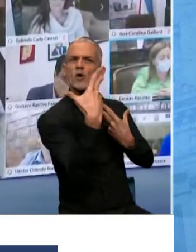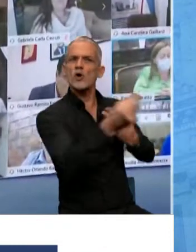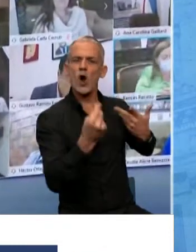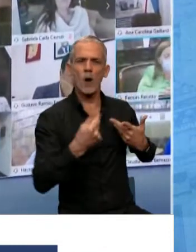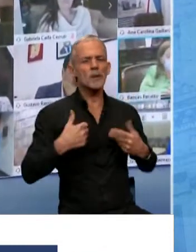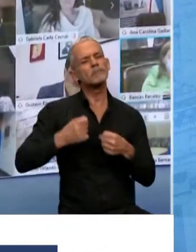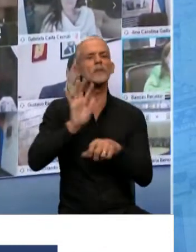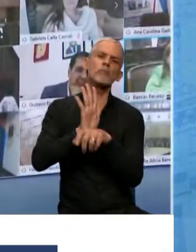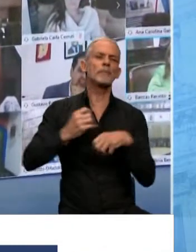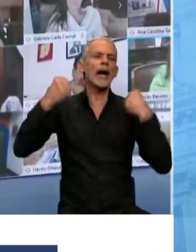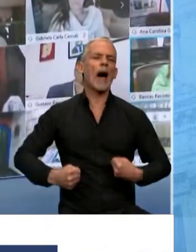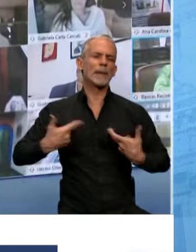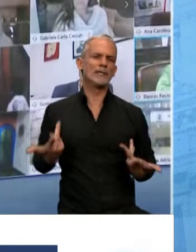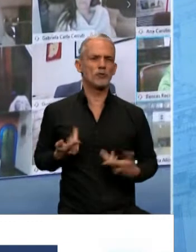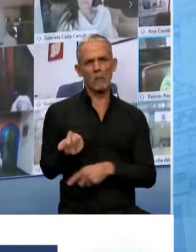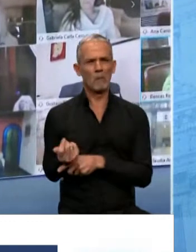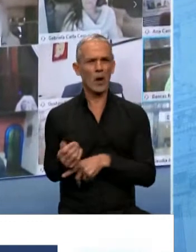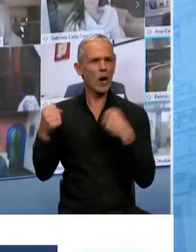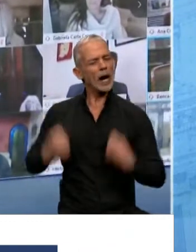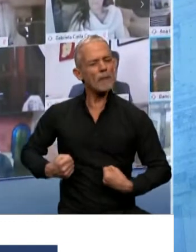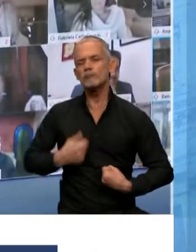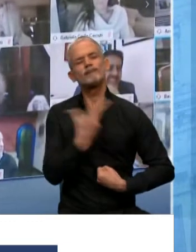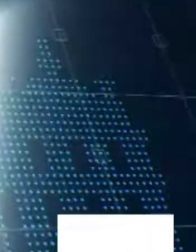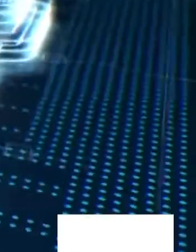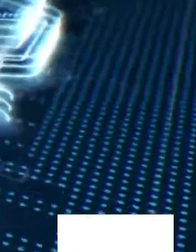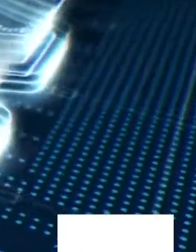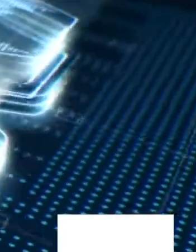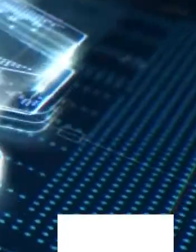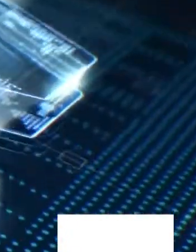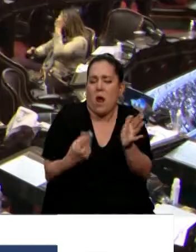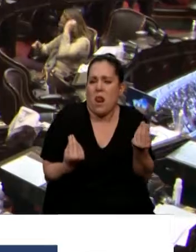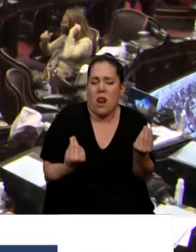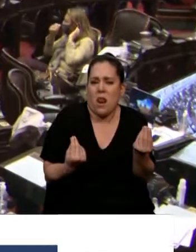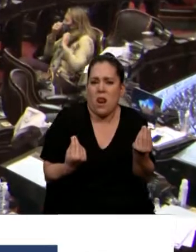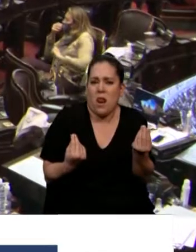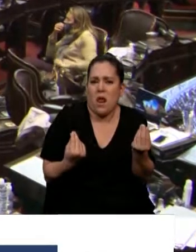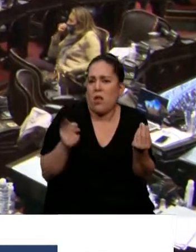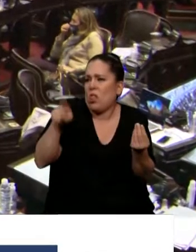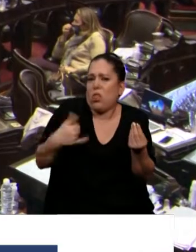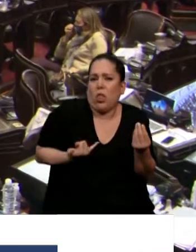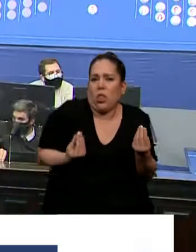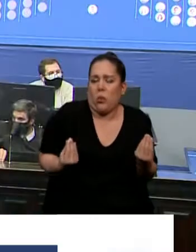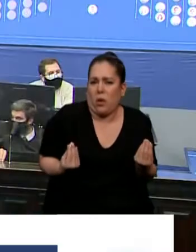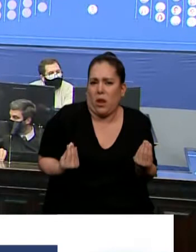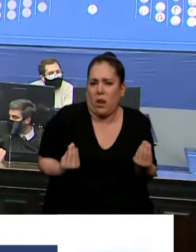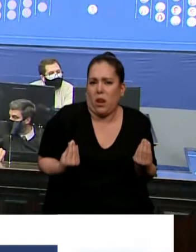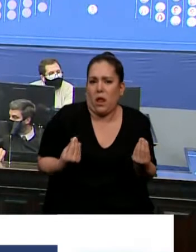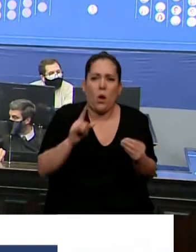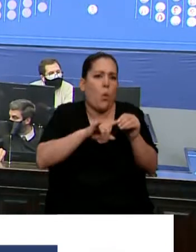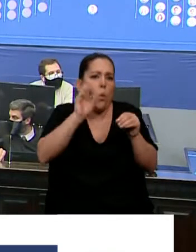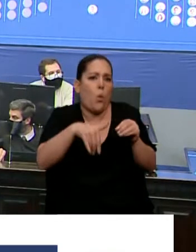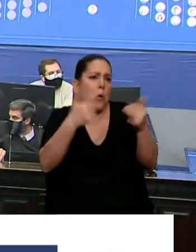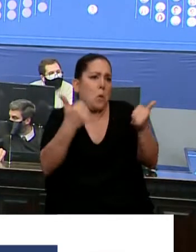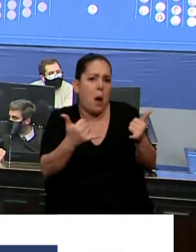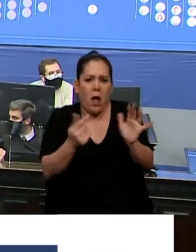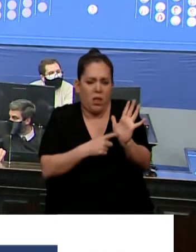un caprichismo de unos pocos que no podemos cumplir. ¿De dónde se dice que está el quórum? Si